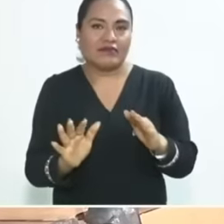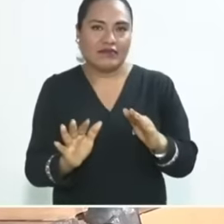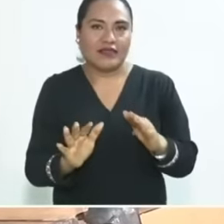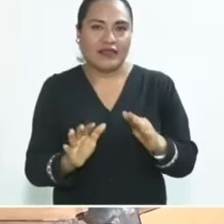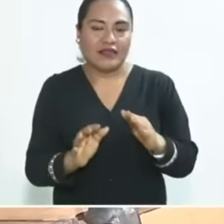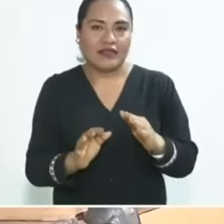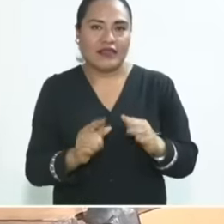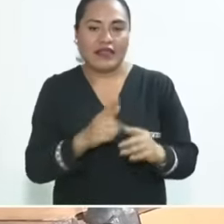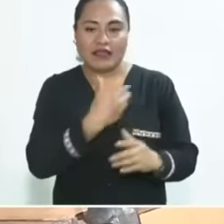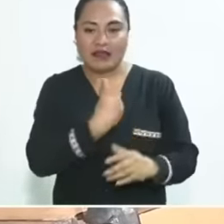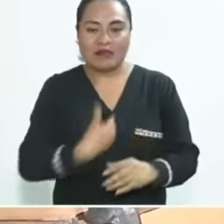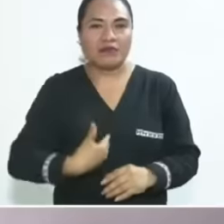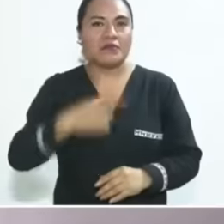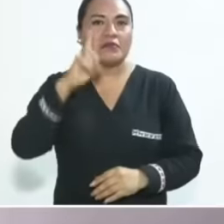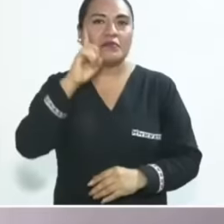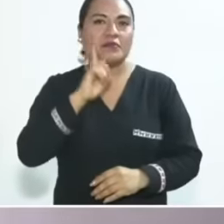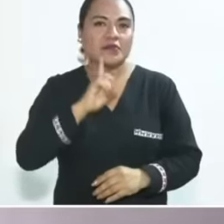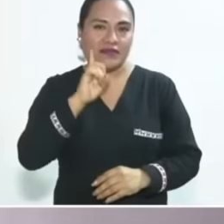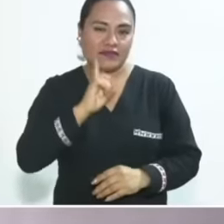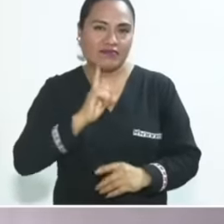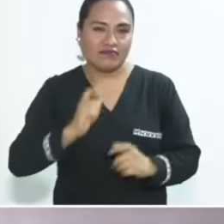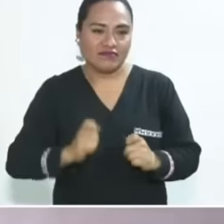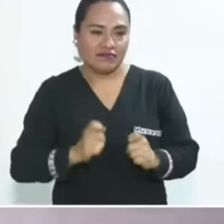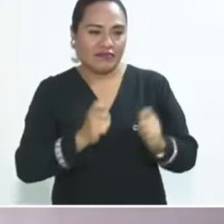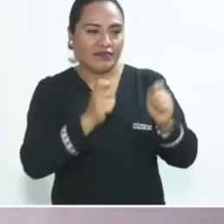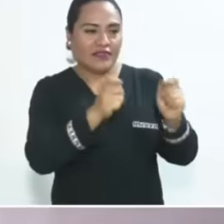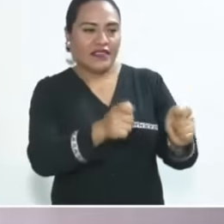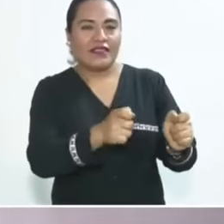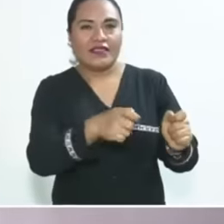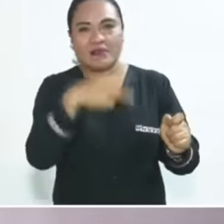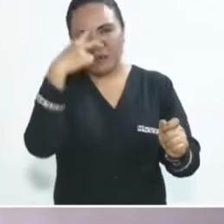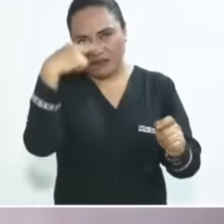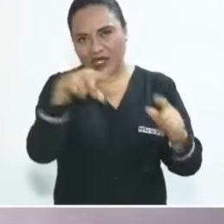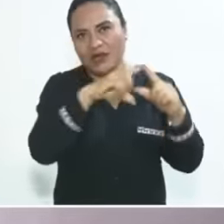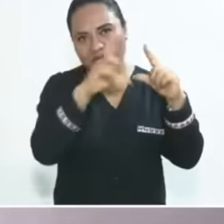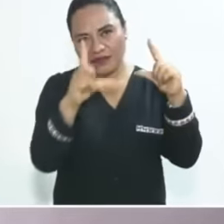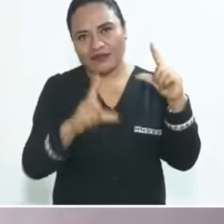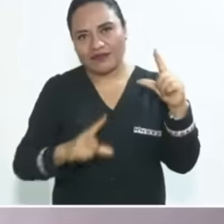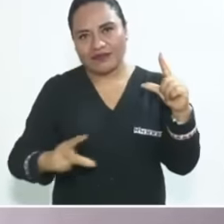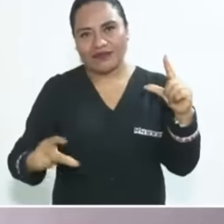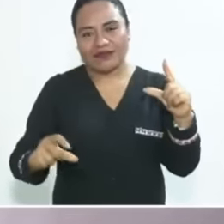la presidenta de México.